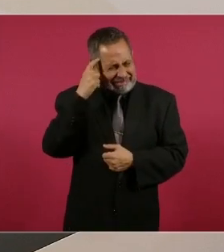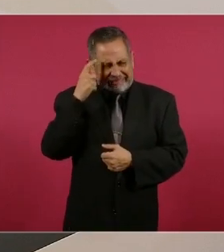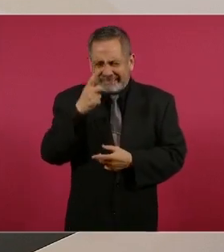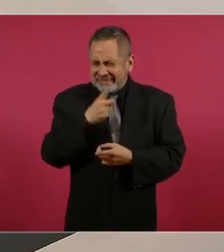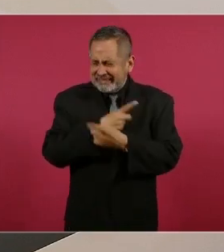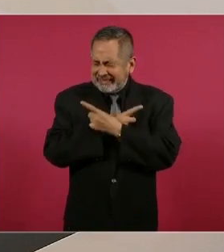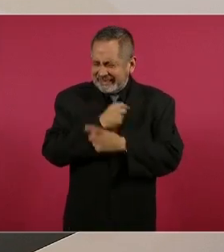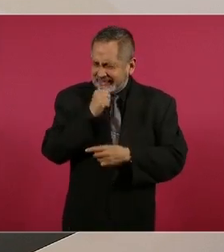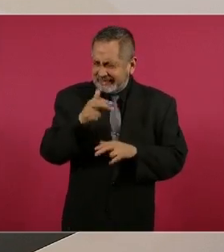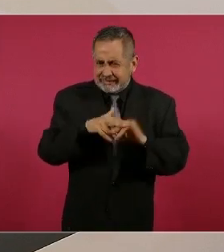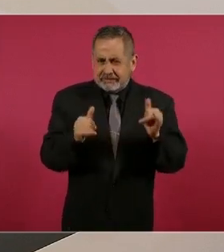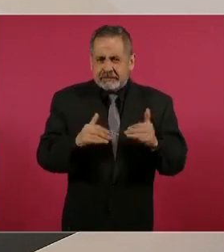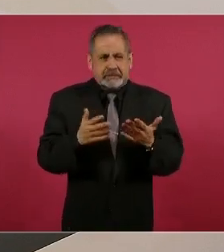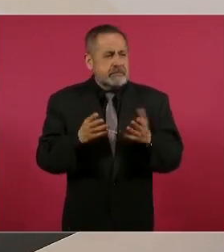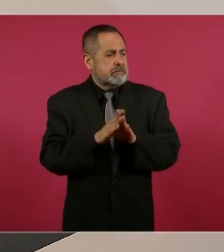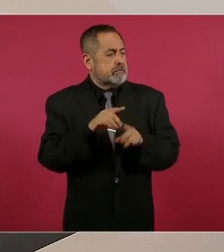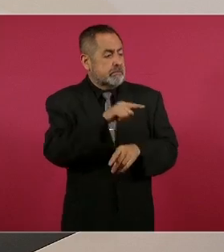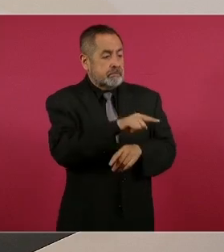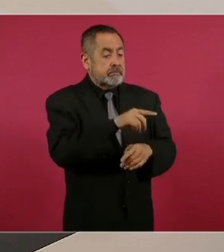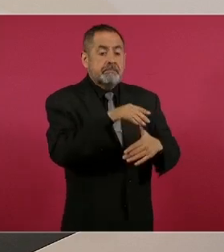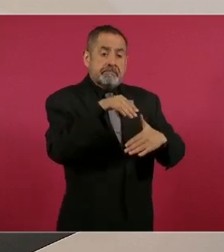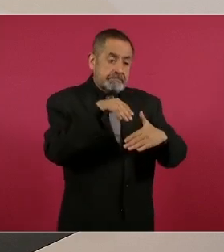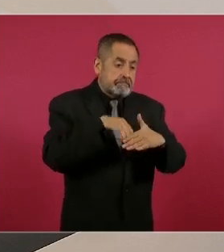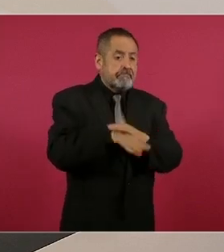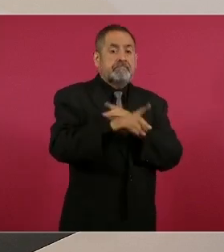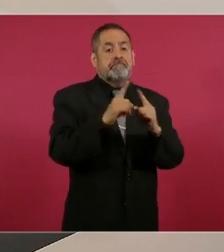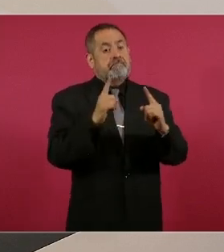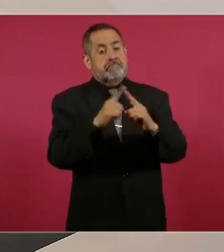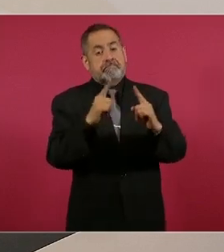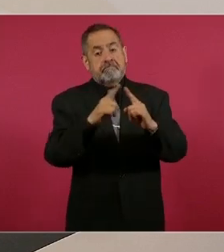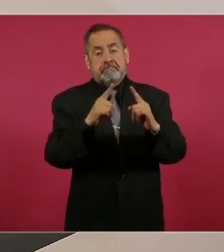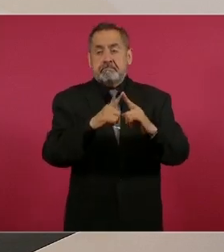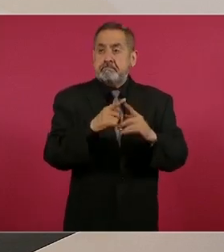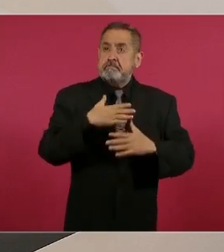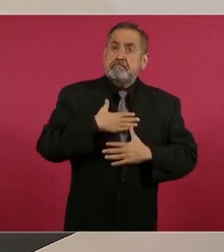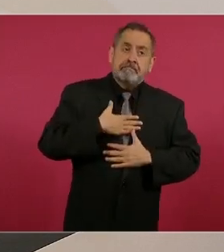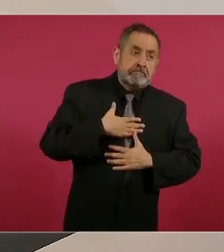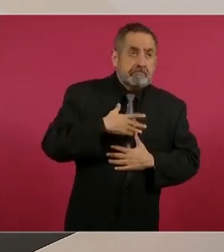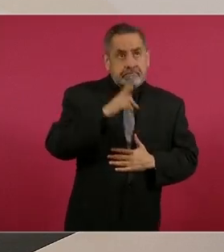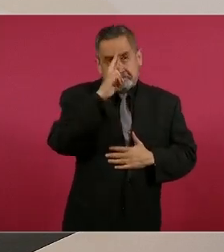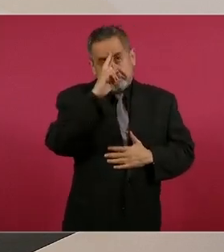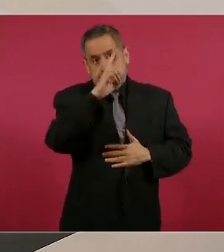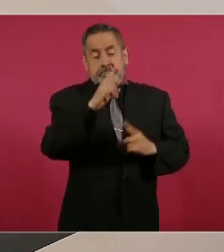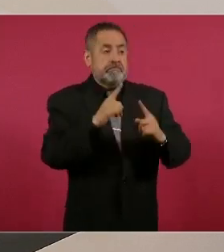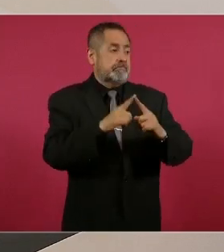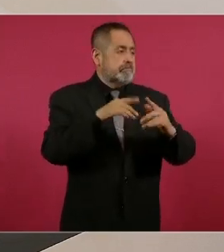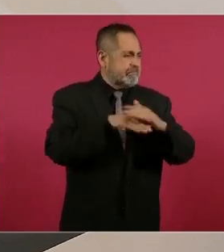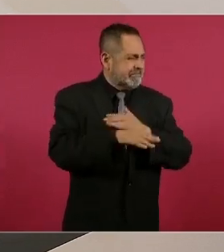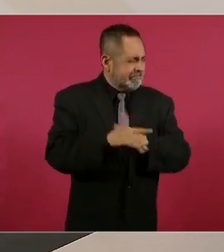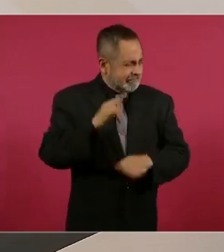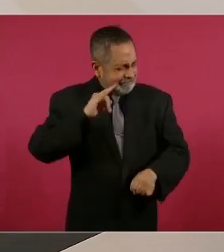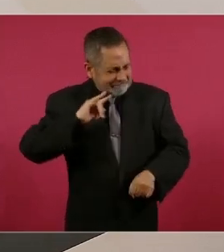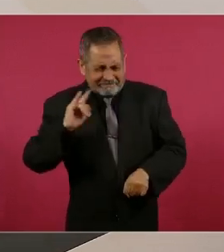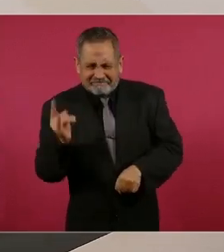o cómo van a templos y cómo van a